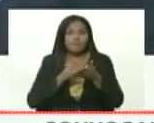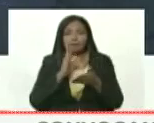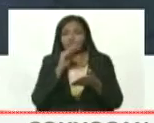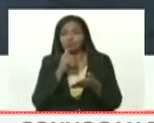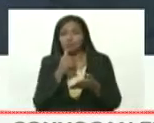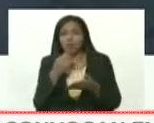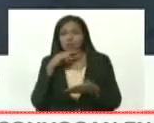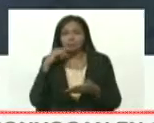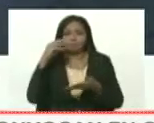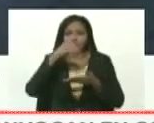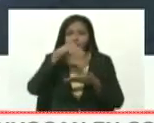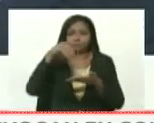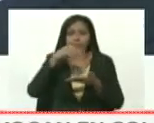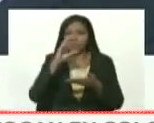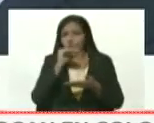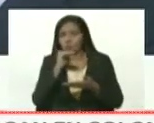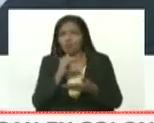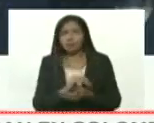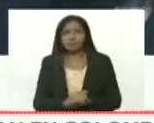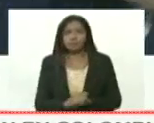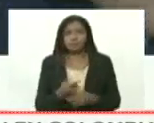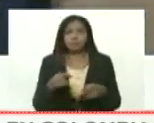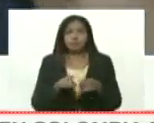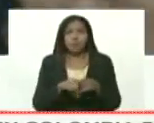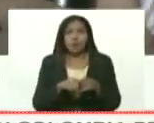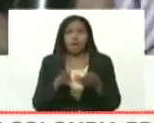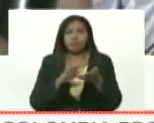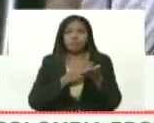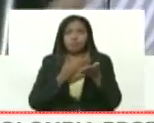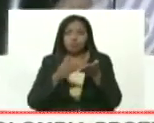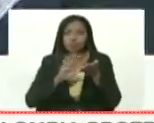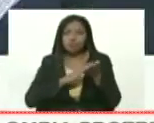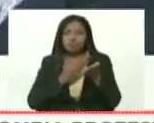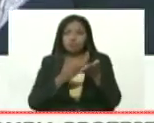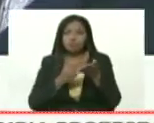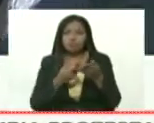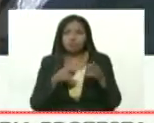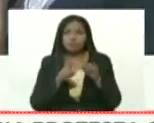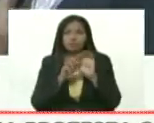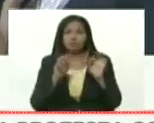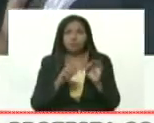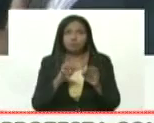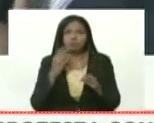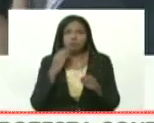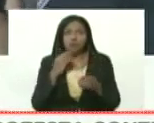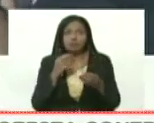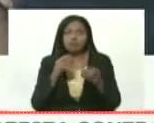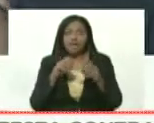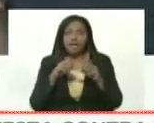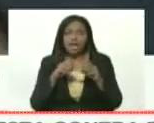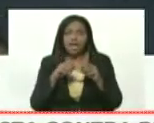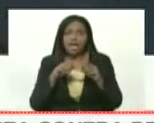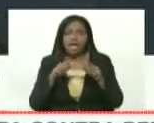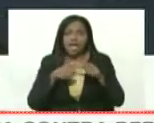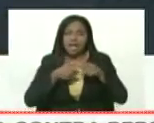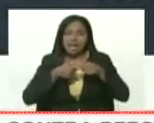Es decir, tiene todos los... Es como una Nutella para chocolate inmediatamente. Chocolate en crema. Eso se lo estamos dando a todos los niños del